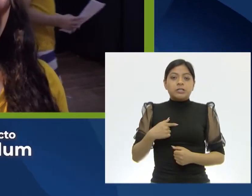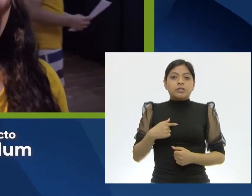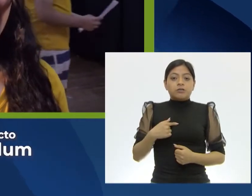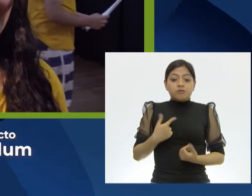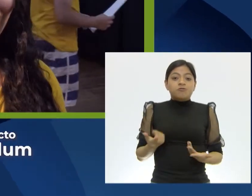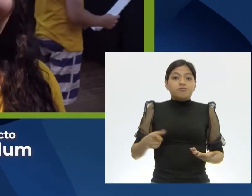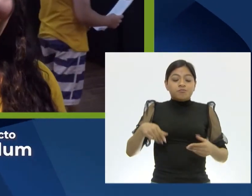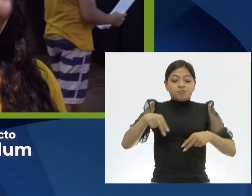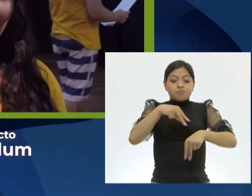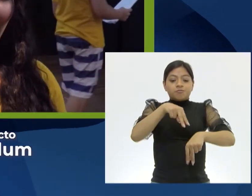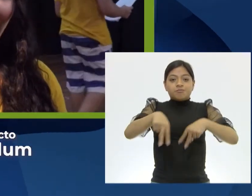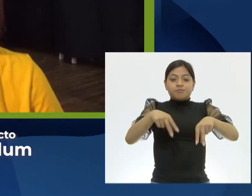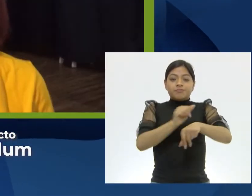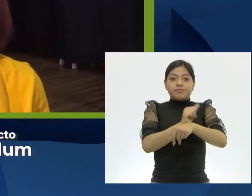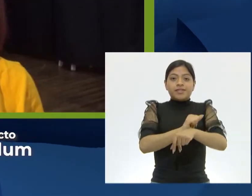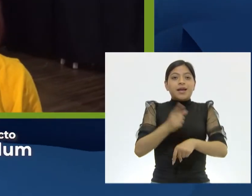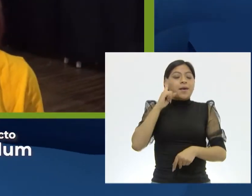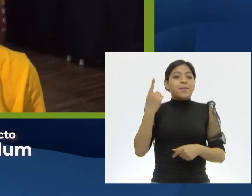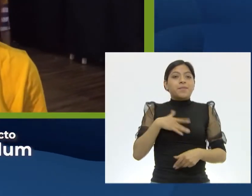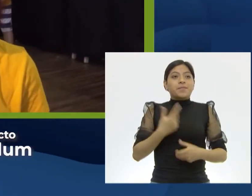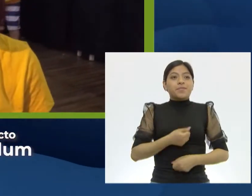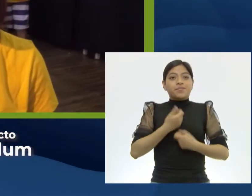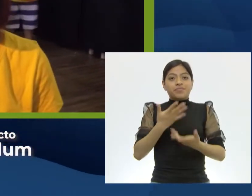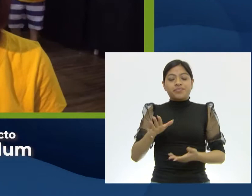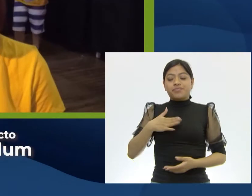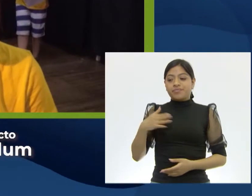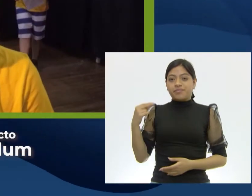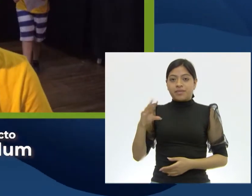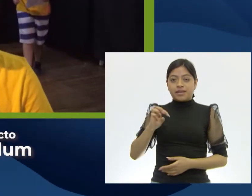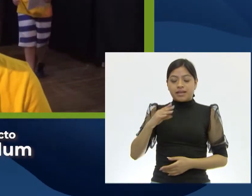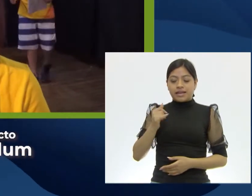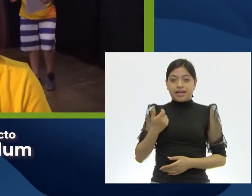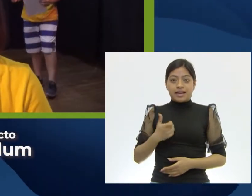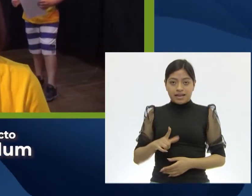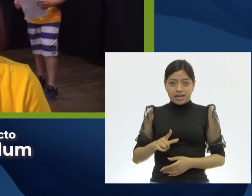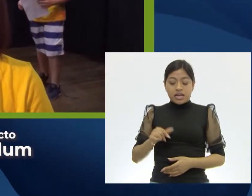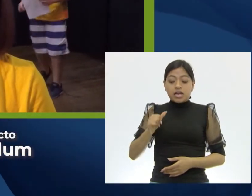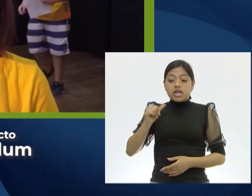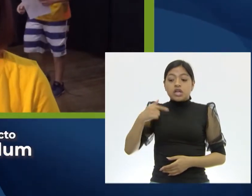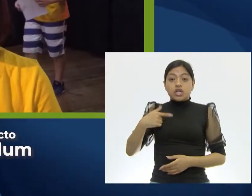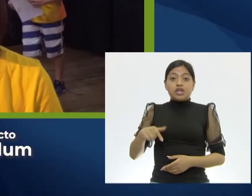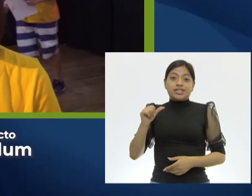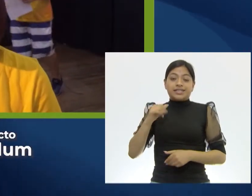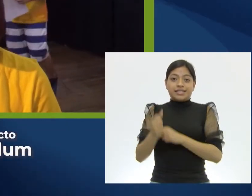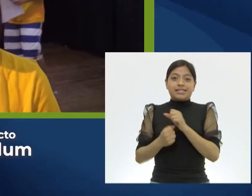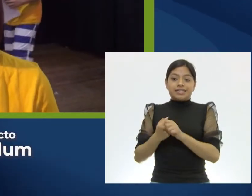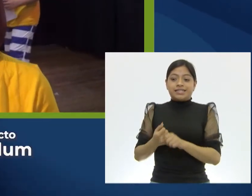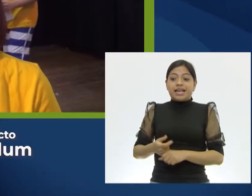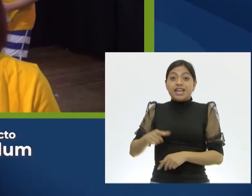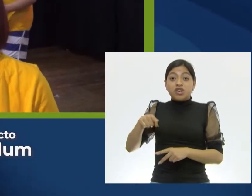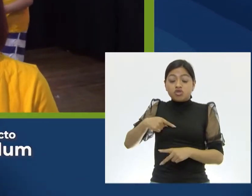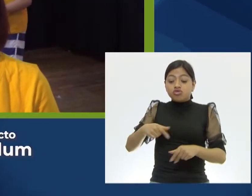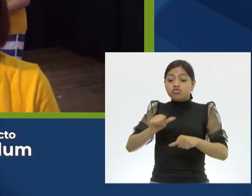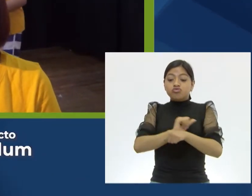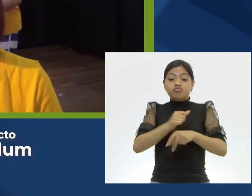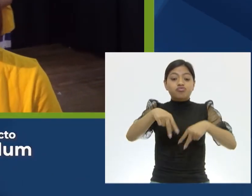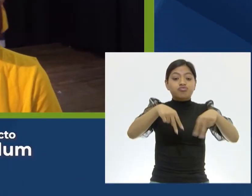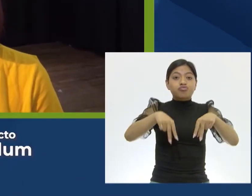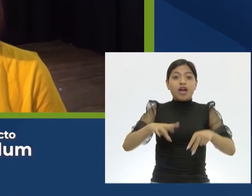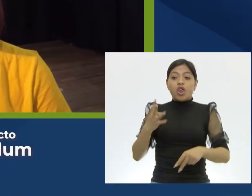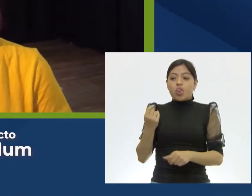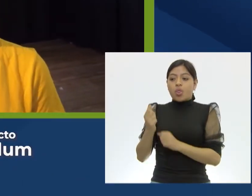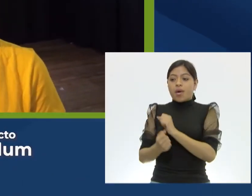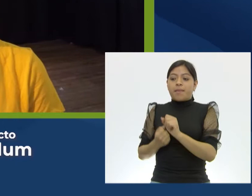de mi realidad y de poder expresarme. Buenas, me llamo Micaela, tengo 16 años, hago teatro desde los 9, es decir, casi la mitad de mi